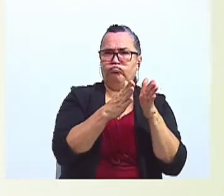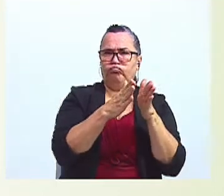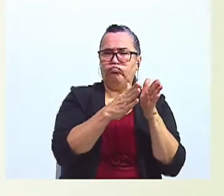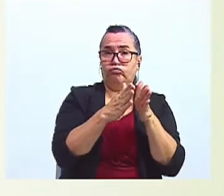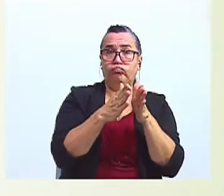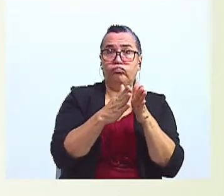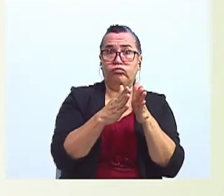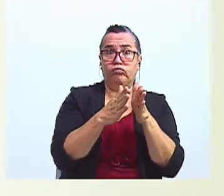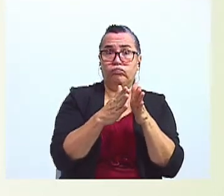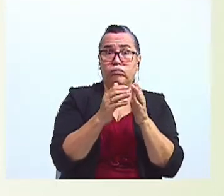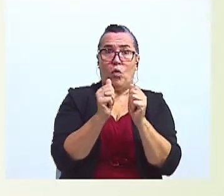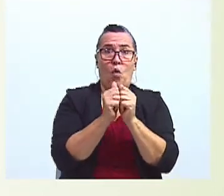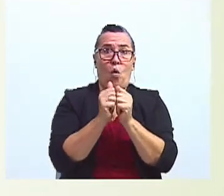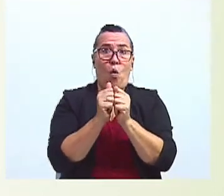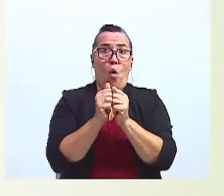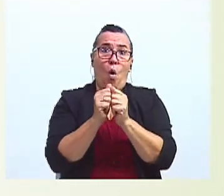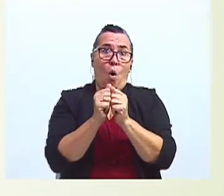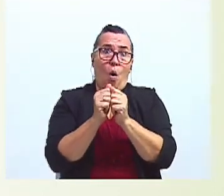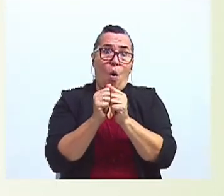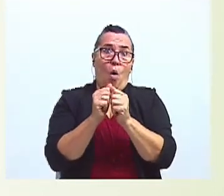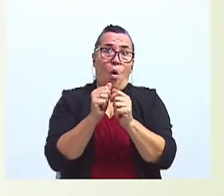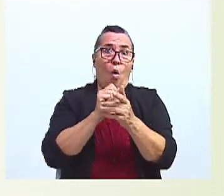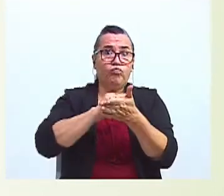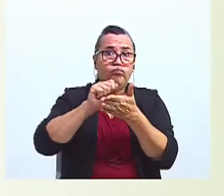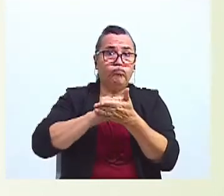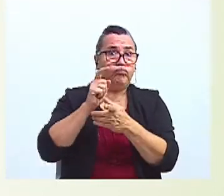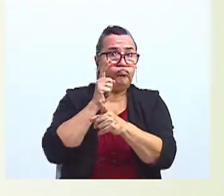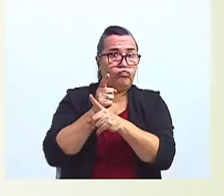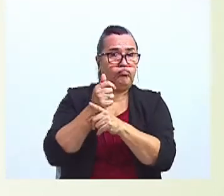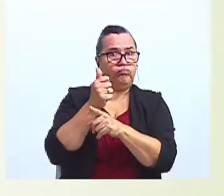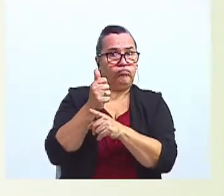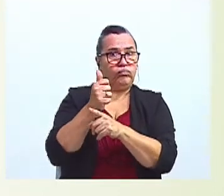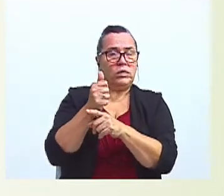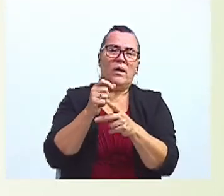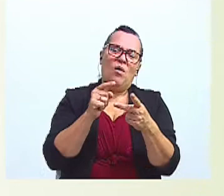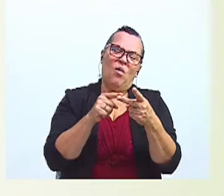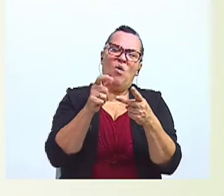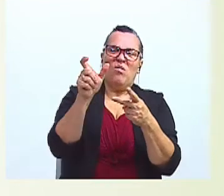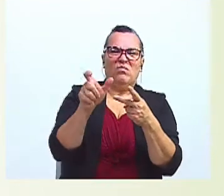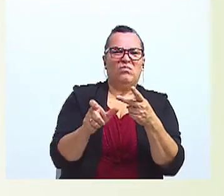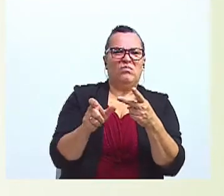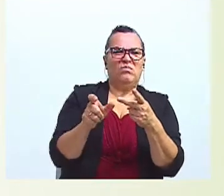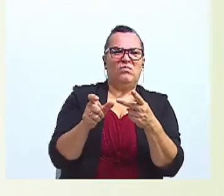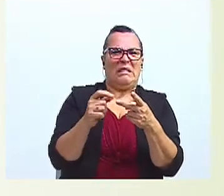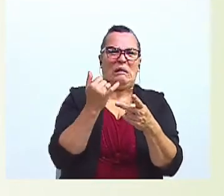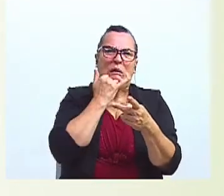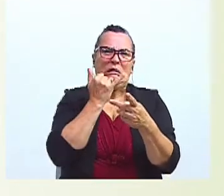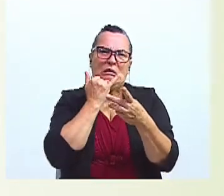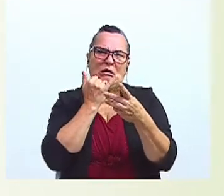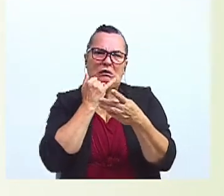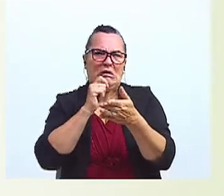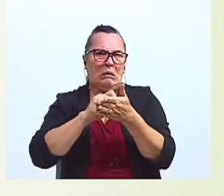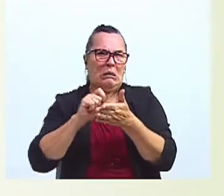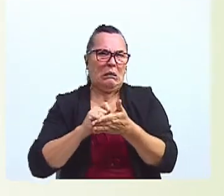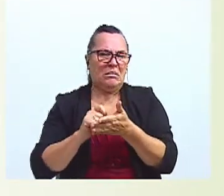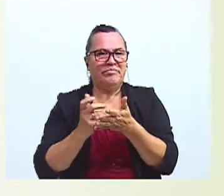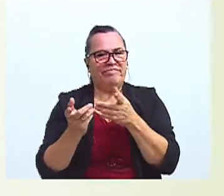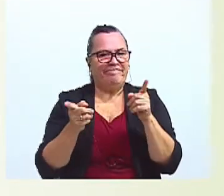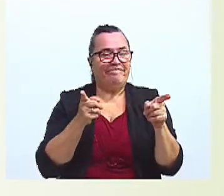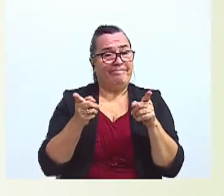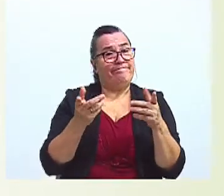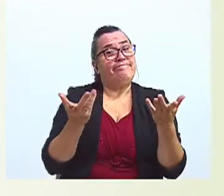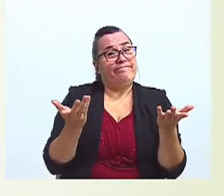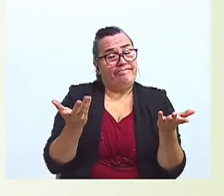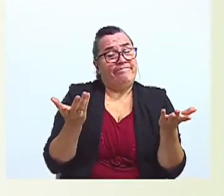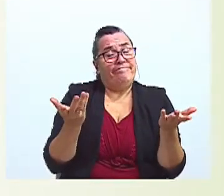ordenadito, con ortografía? ¿O a alguien que tiene un montón de faltas? Bueno, pues esto va